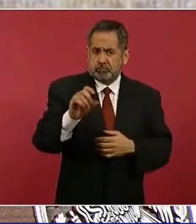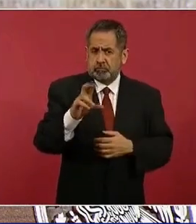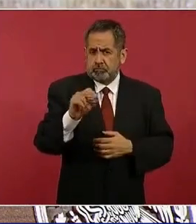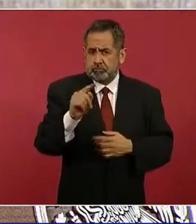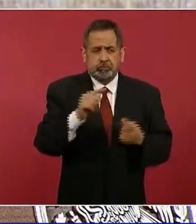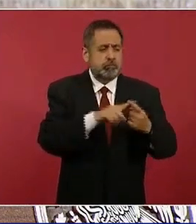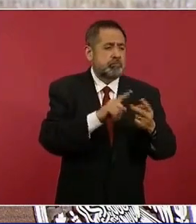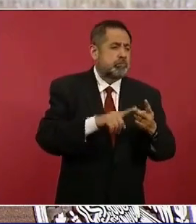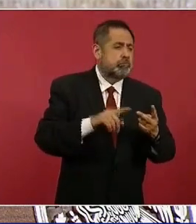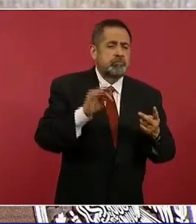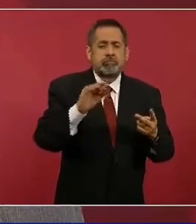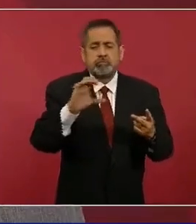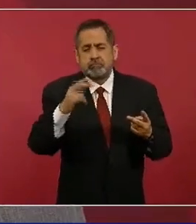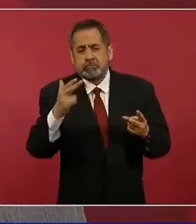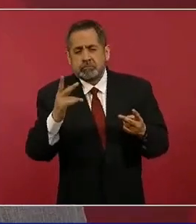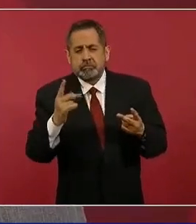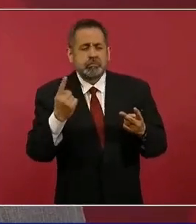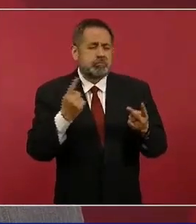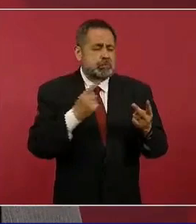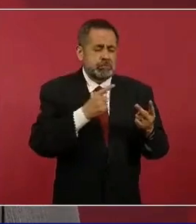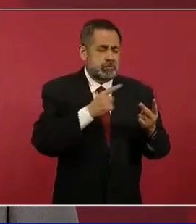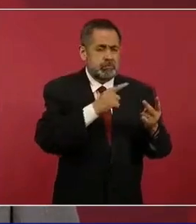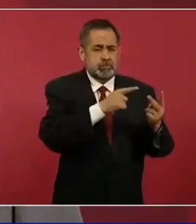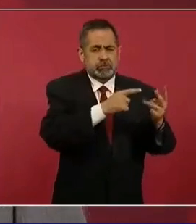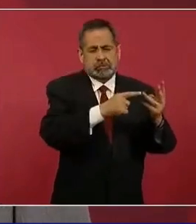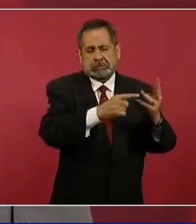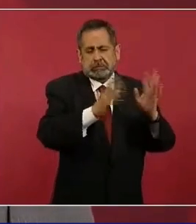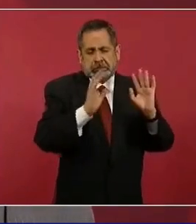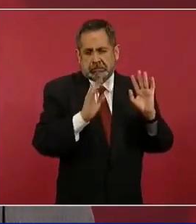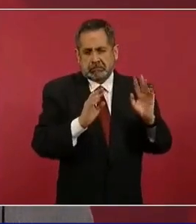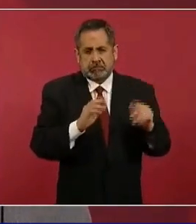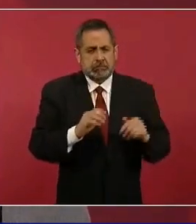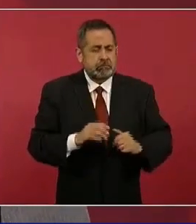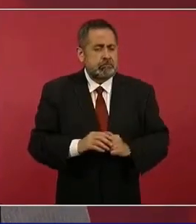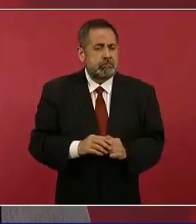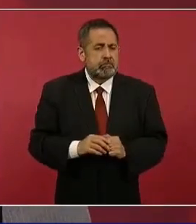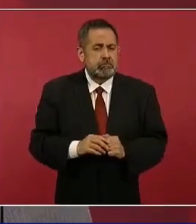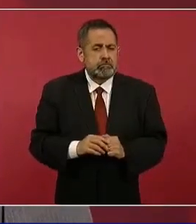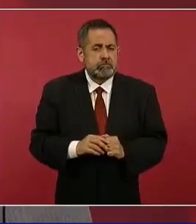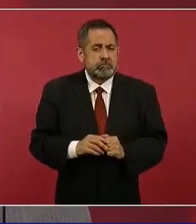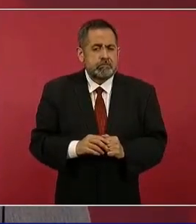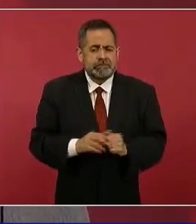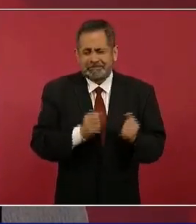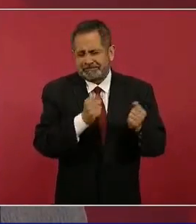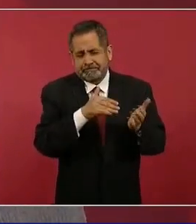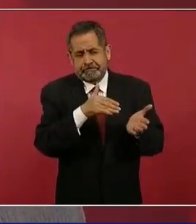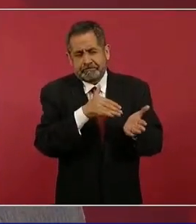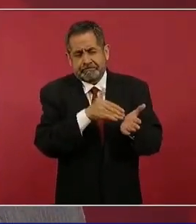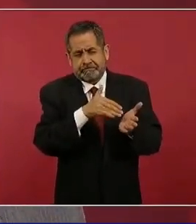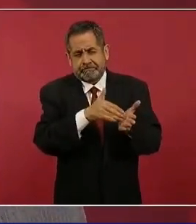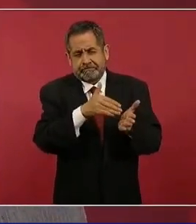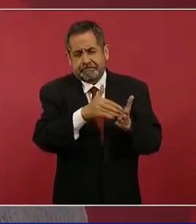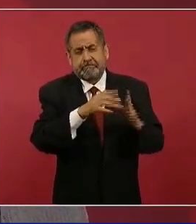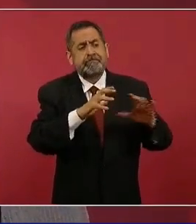o Calderón, por mencionar a 2 personas, son millones,